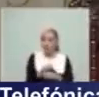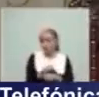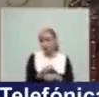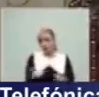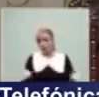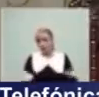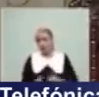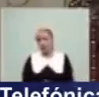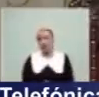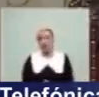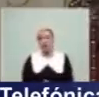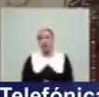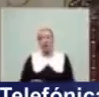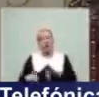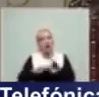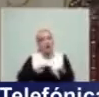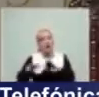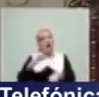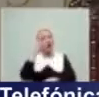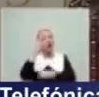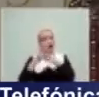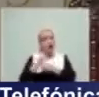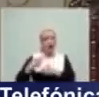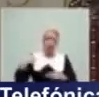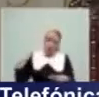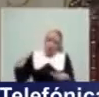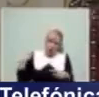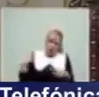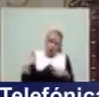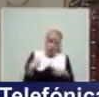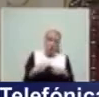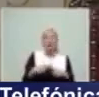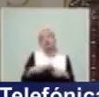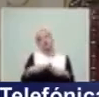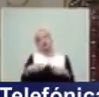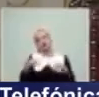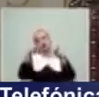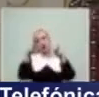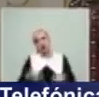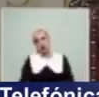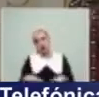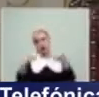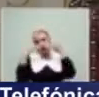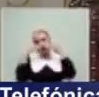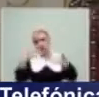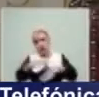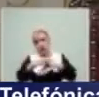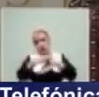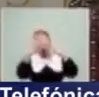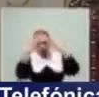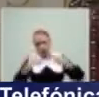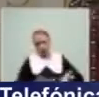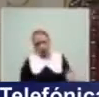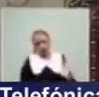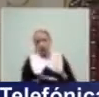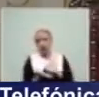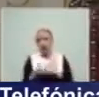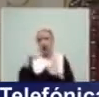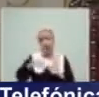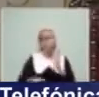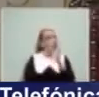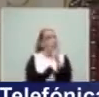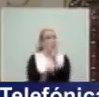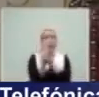particularmente relevantes, complicados. Y nosotros lo que estamos haciendo es resolver de la mejor manera el mayor número de